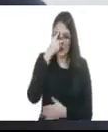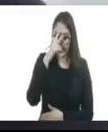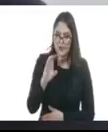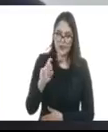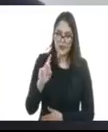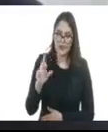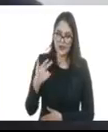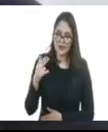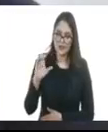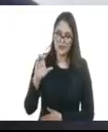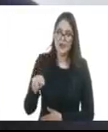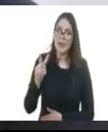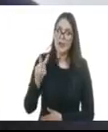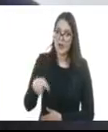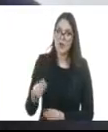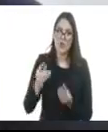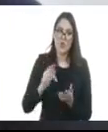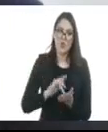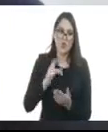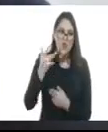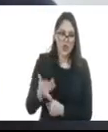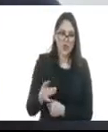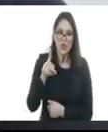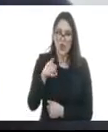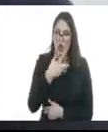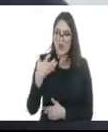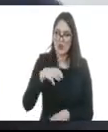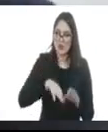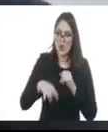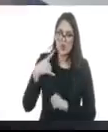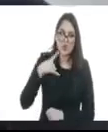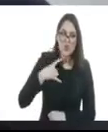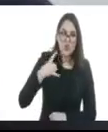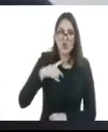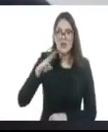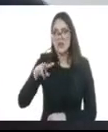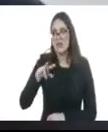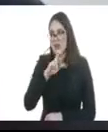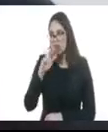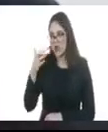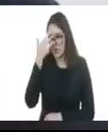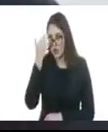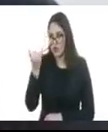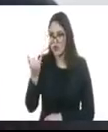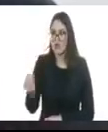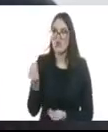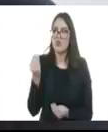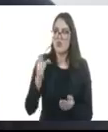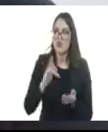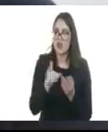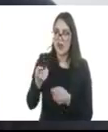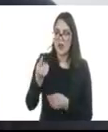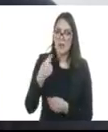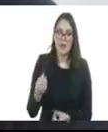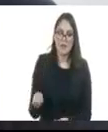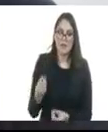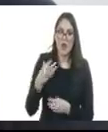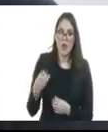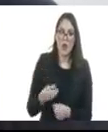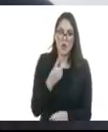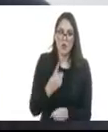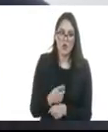agradecemos este valioso esfuerzo, y con ello pues ya diría muchísimas gracias por la oportunidad de estar con ustedes.